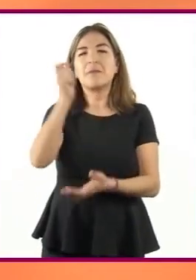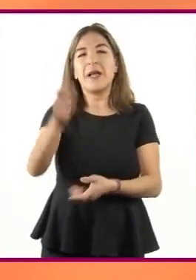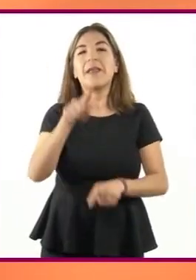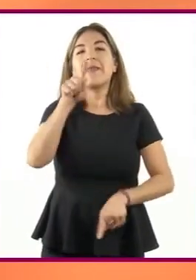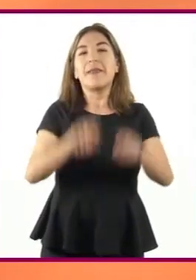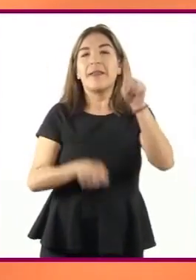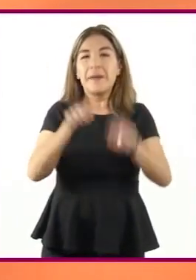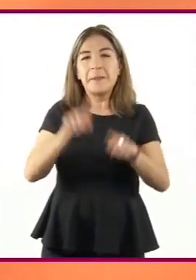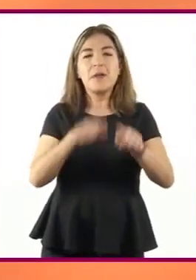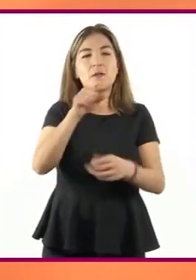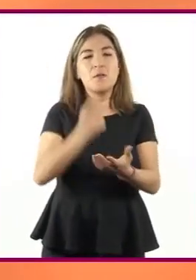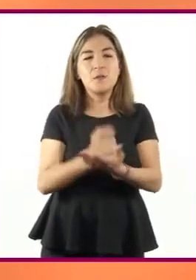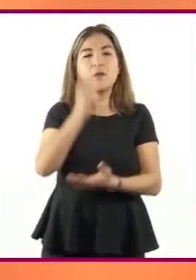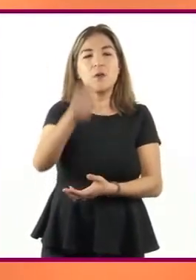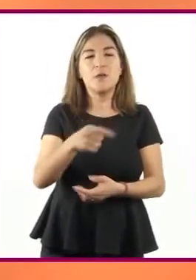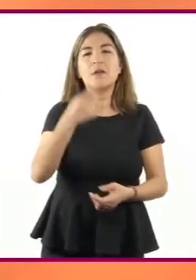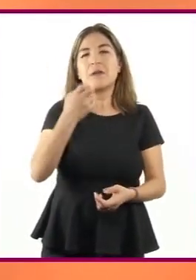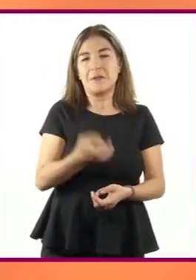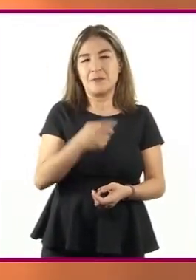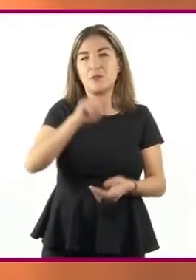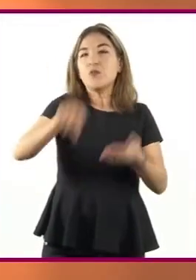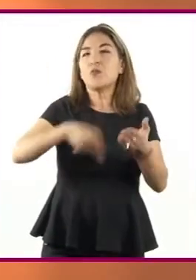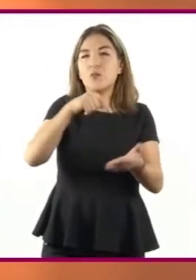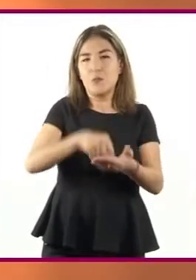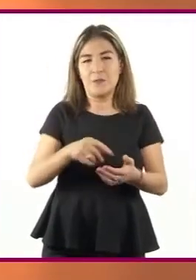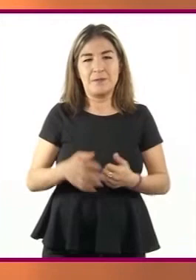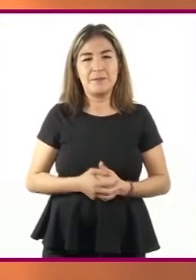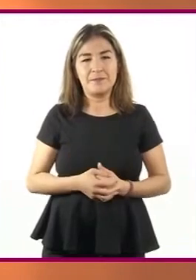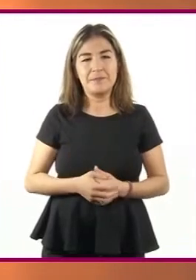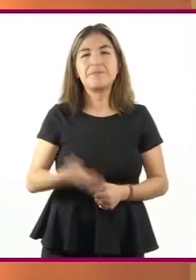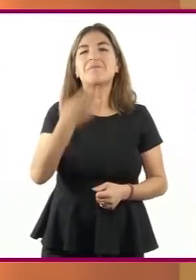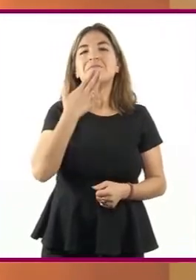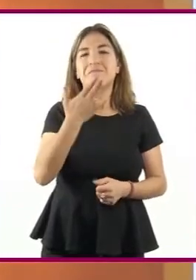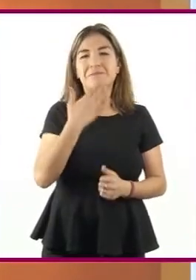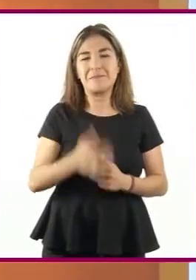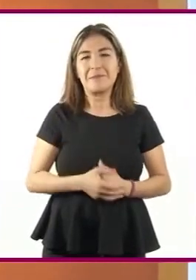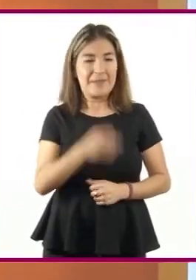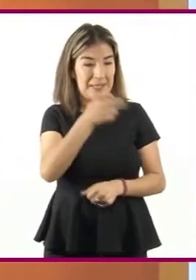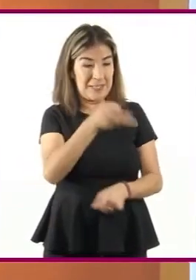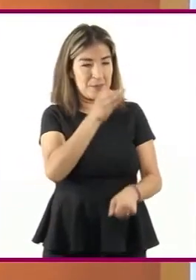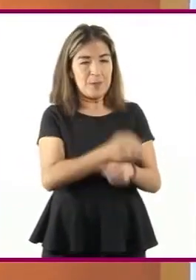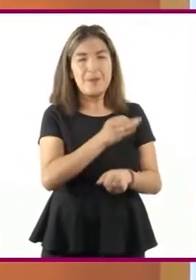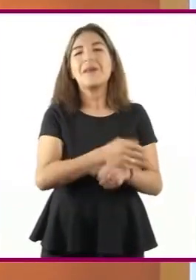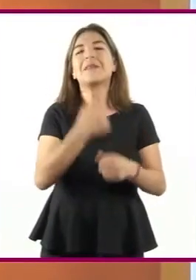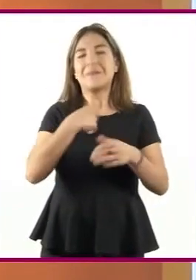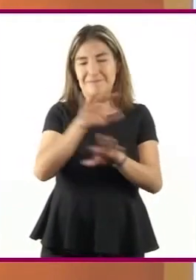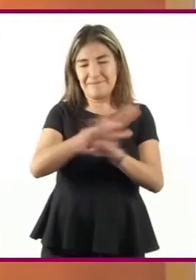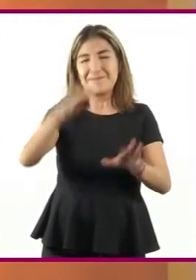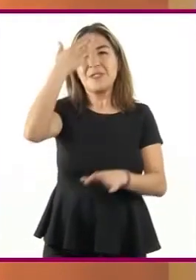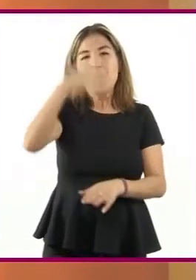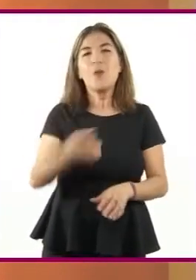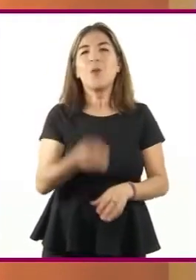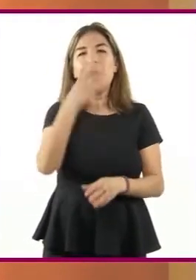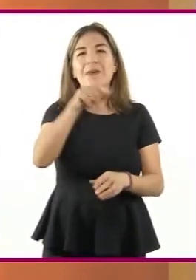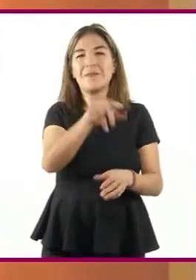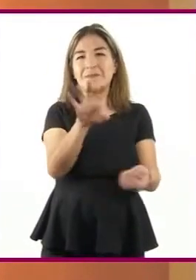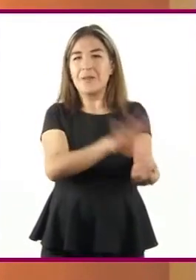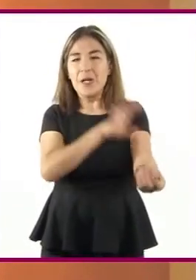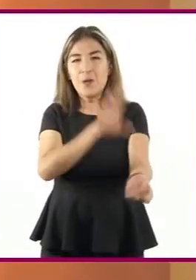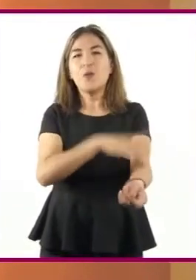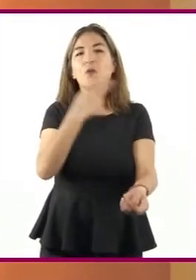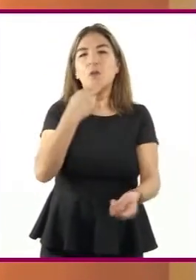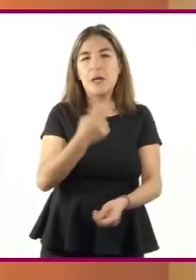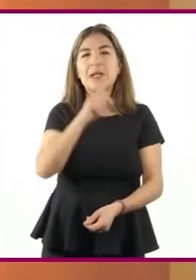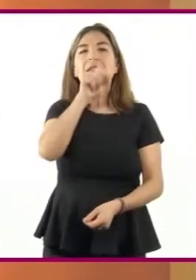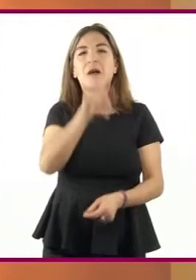dependiendo de la tarifa que se aplique en nuestra zona. Muy bien, con eso ya sé cómo se mide cuánta energía consumí y además